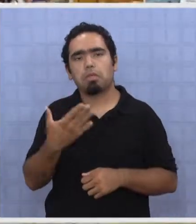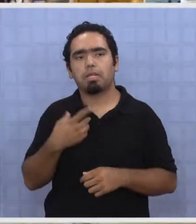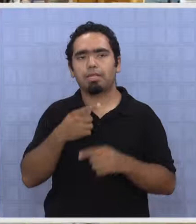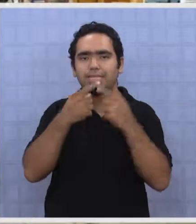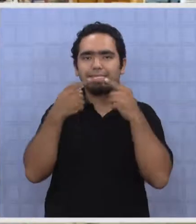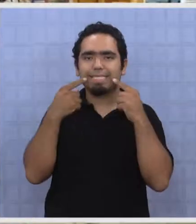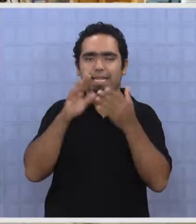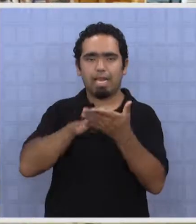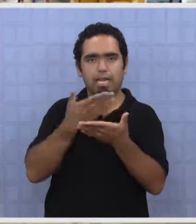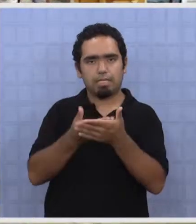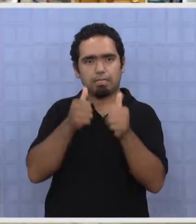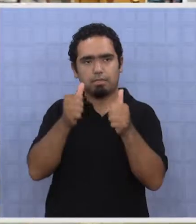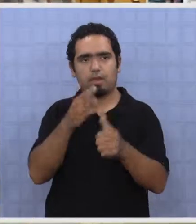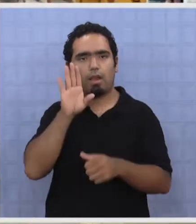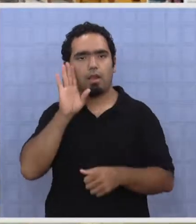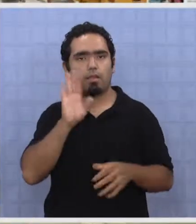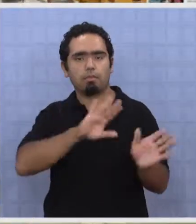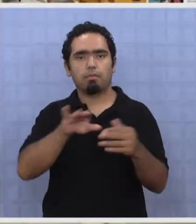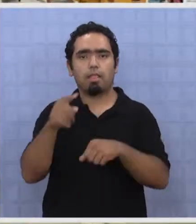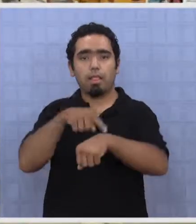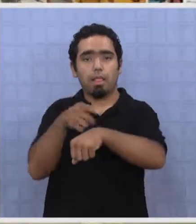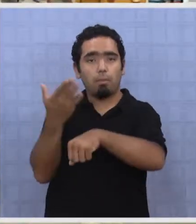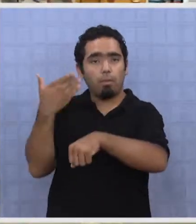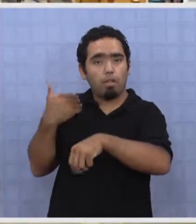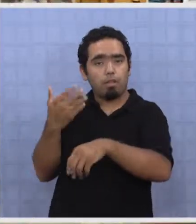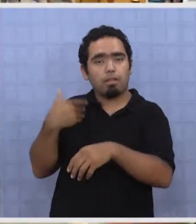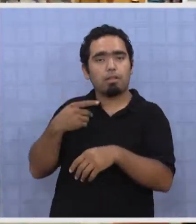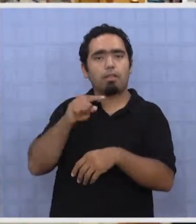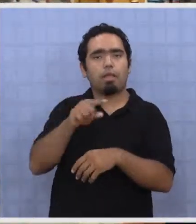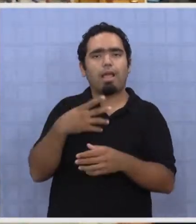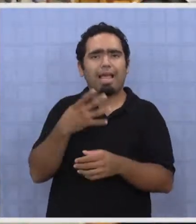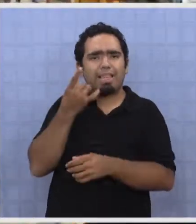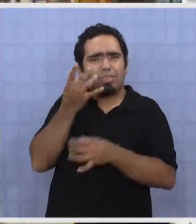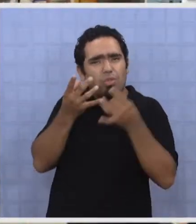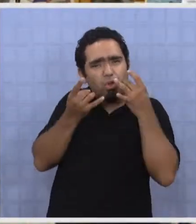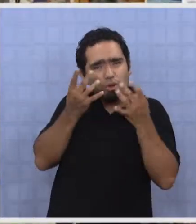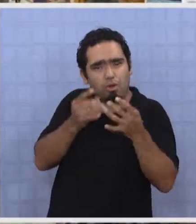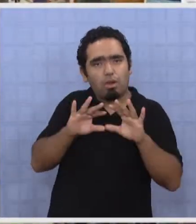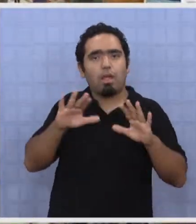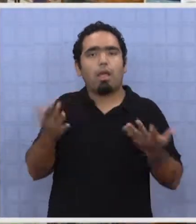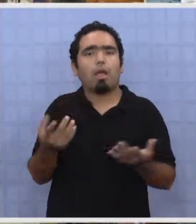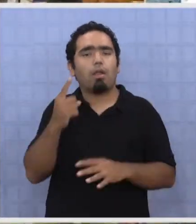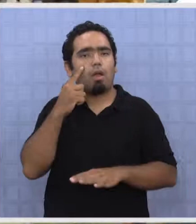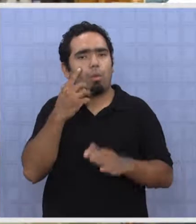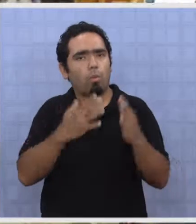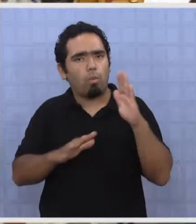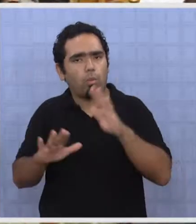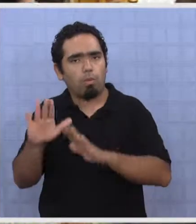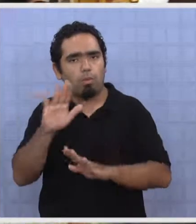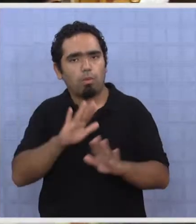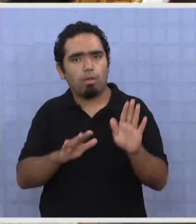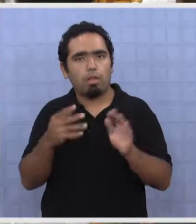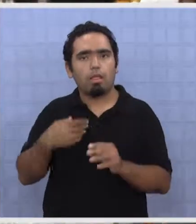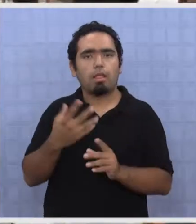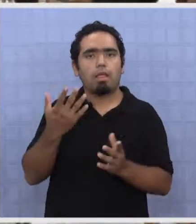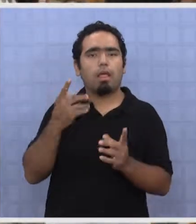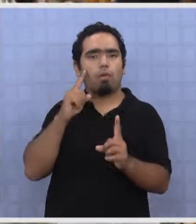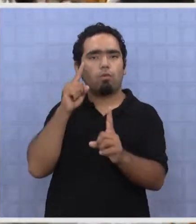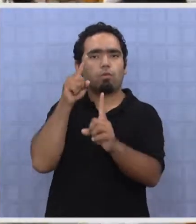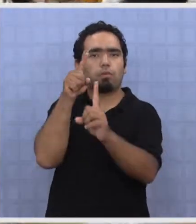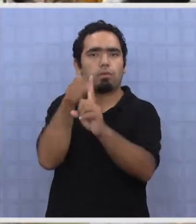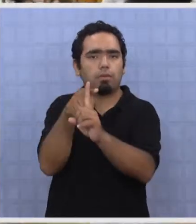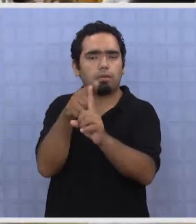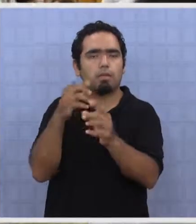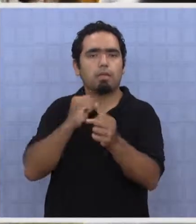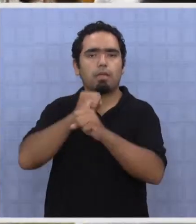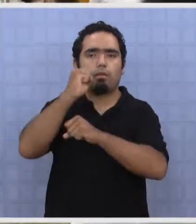limpios. Hasta hace un tiempo atrás era cuando había dolor, ahora ya un poco un tema más preventivo, uno proyectándose un poco